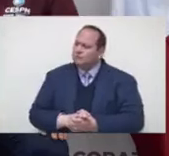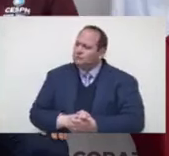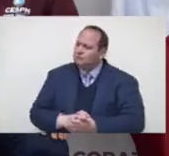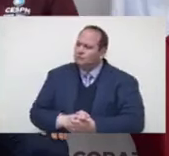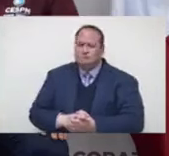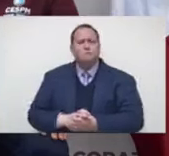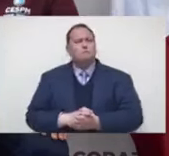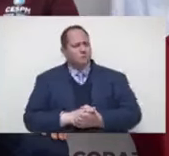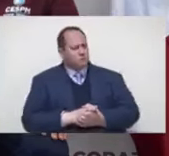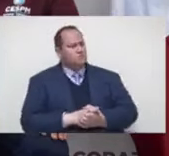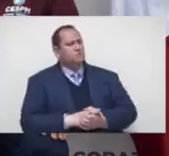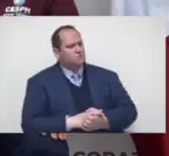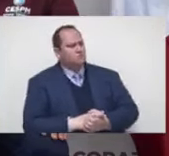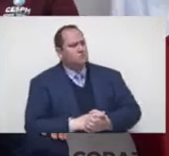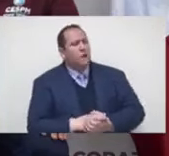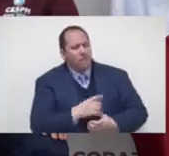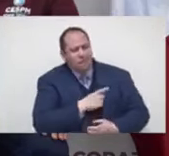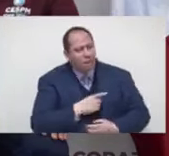posteriormente invadirlos, ¿ahí qué es lo que puede hacer?